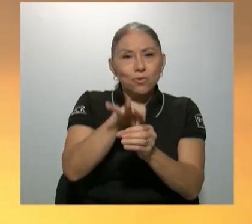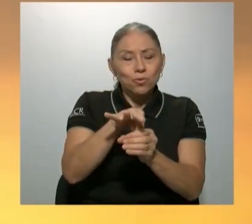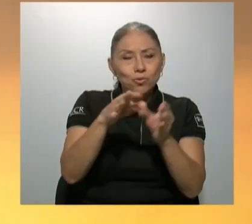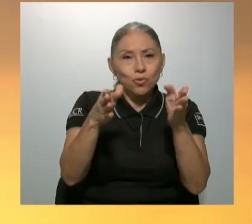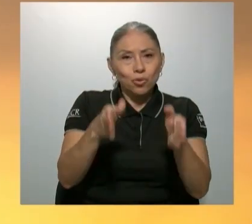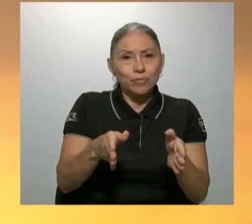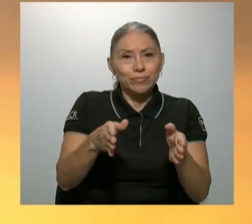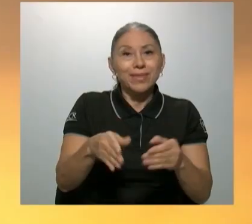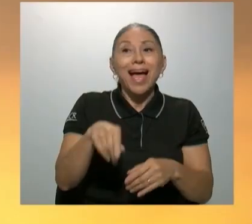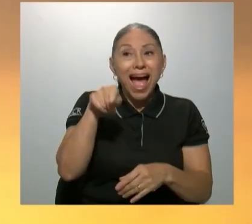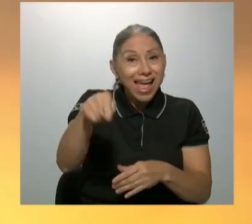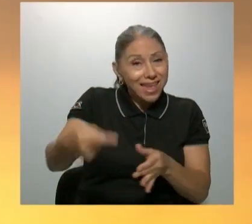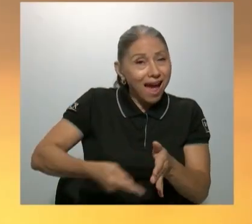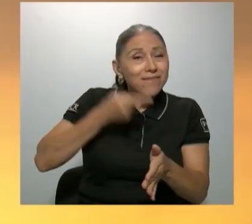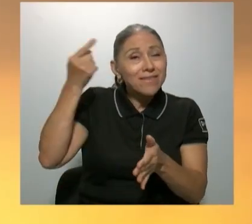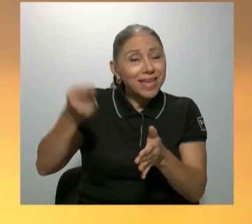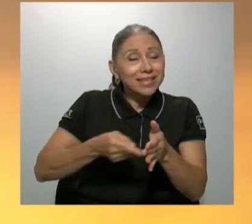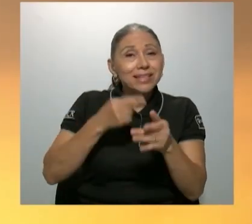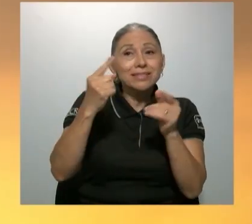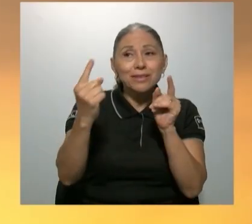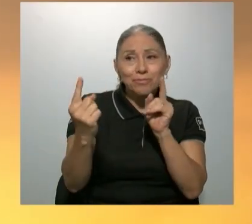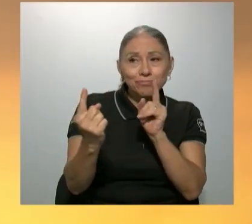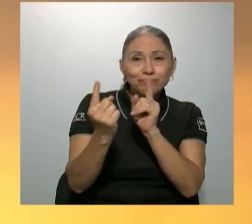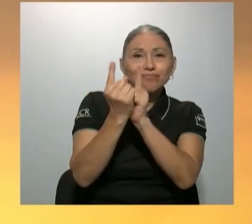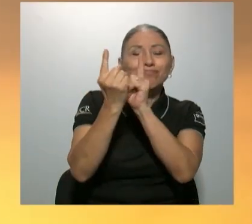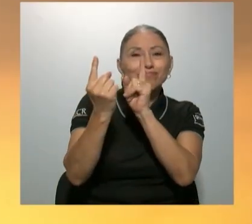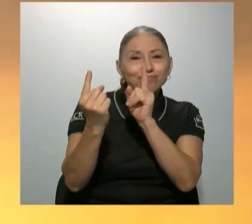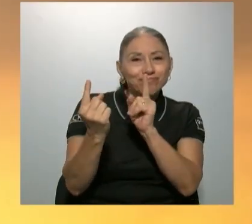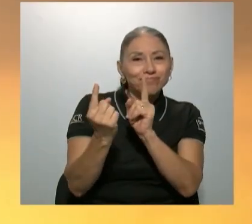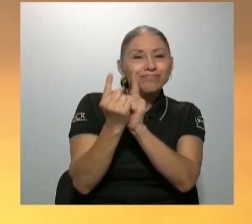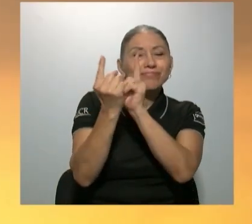nos encontrábamos a veces y